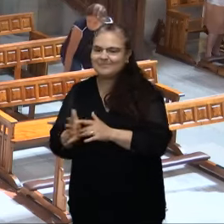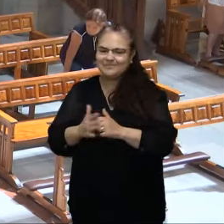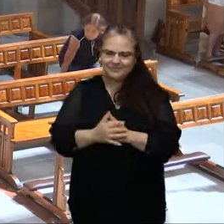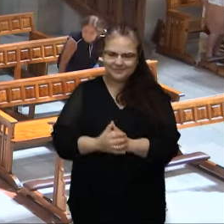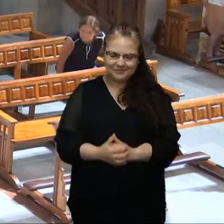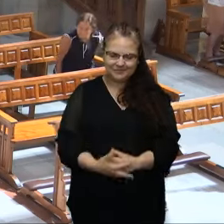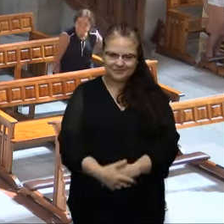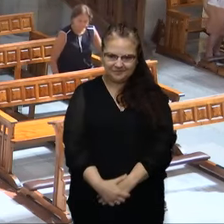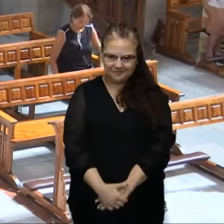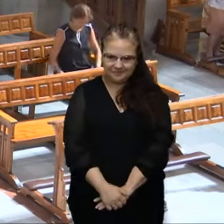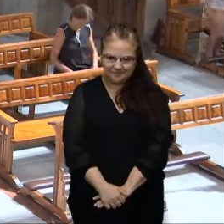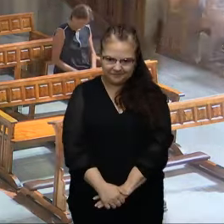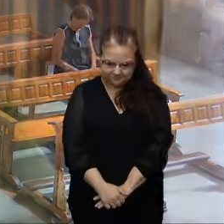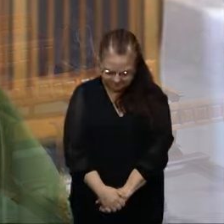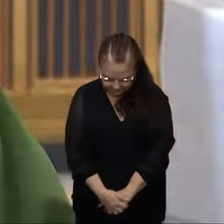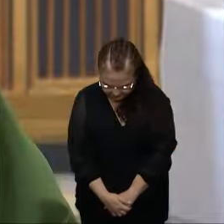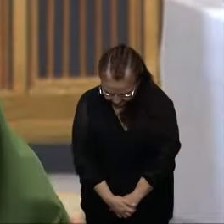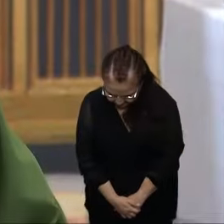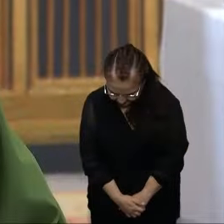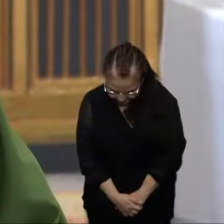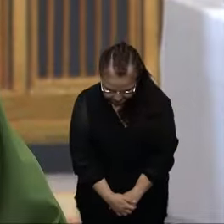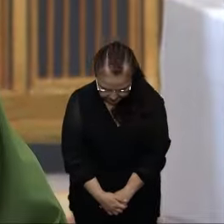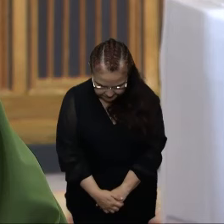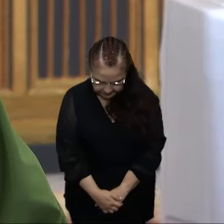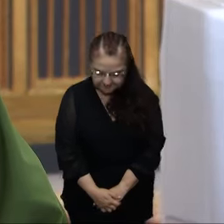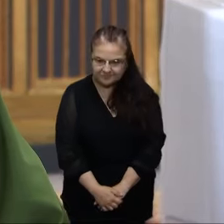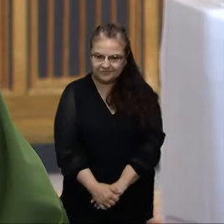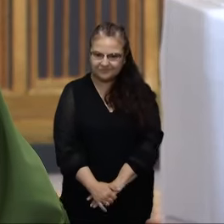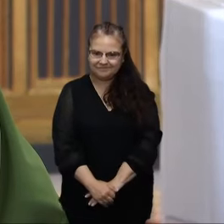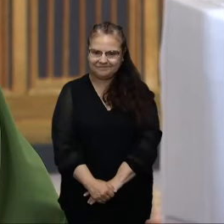Evangelica dicta delante nostra delicta.